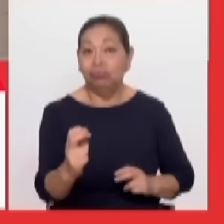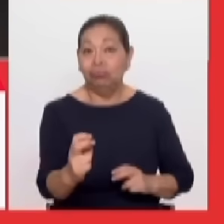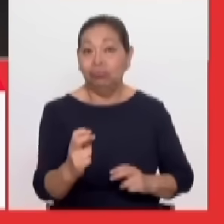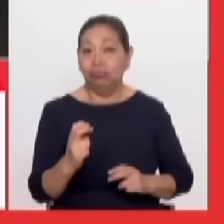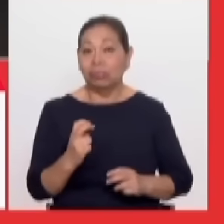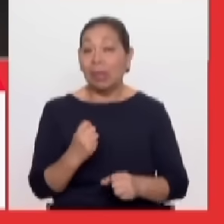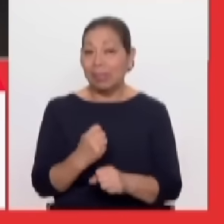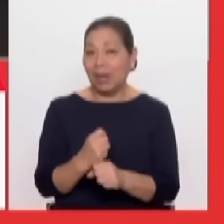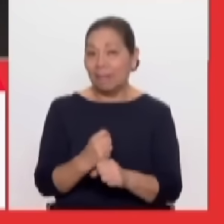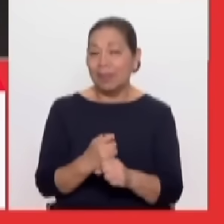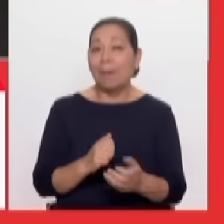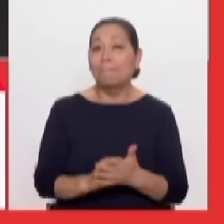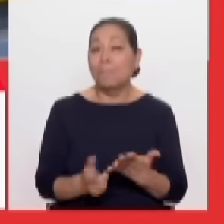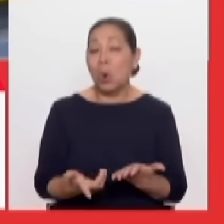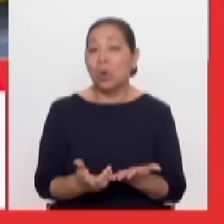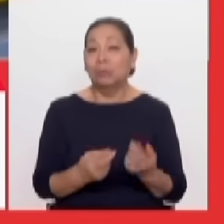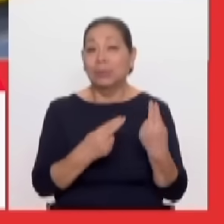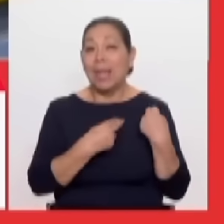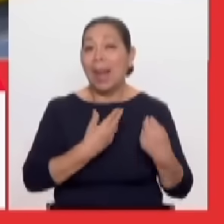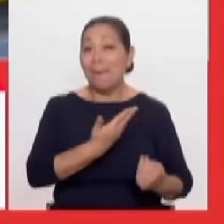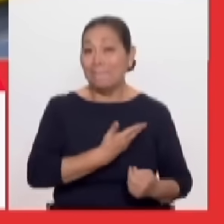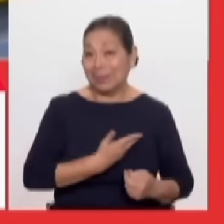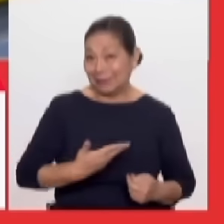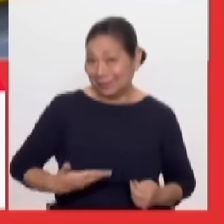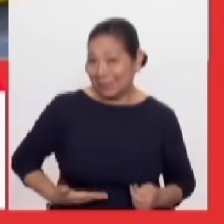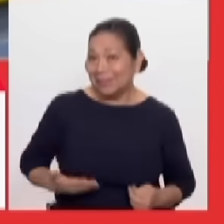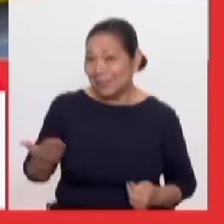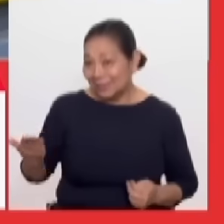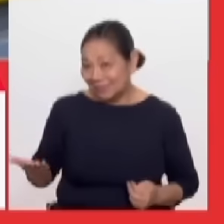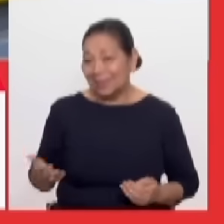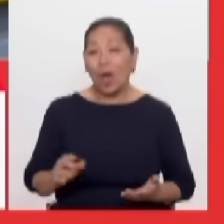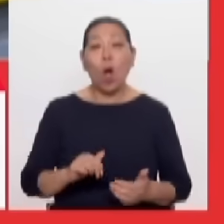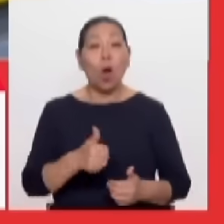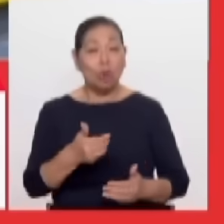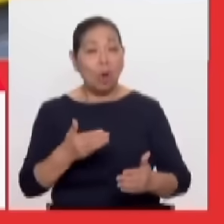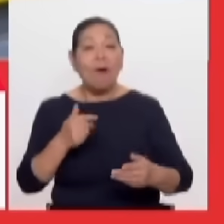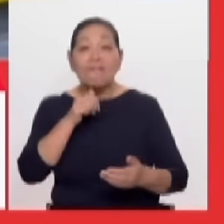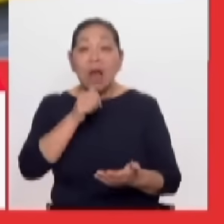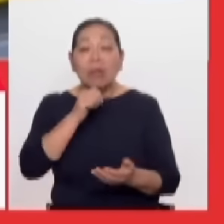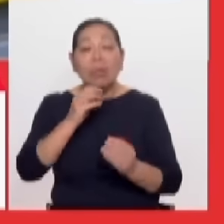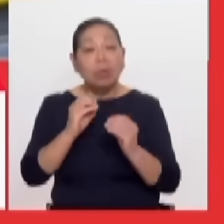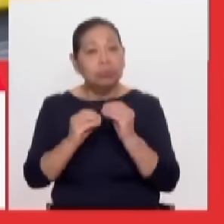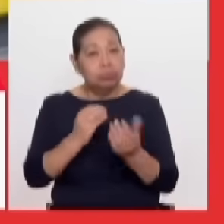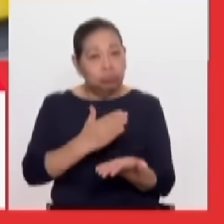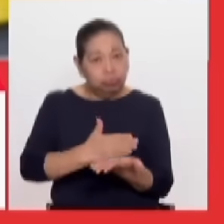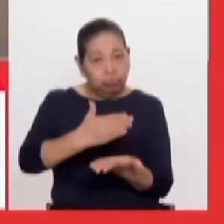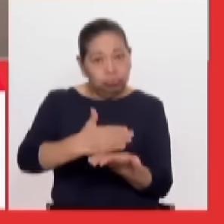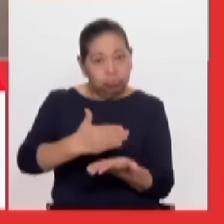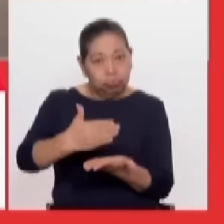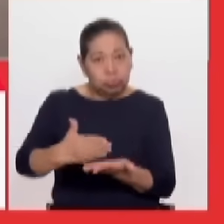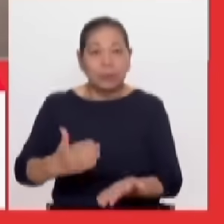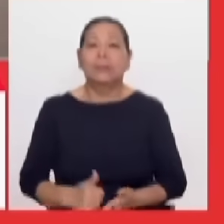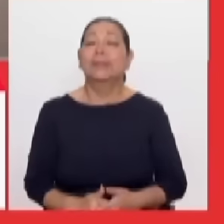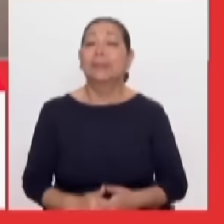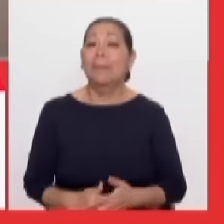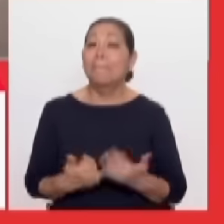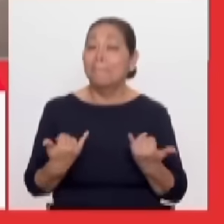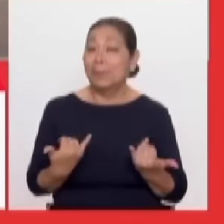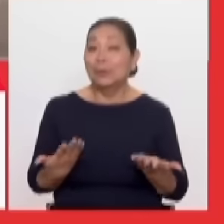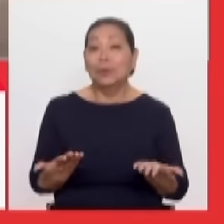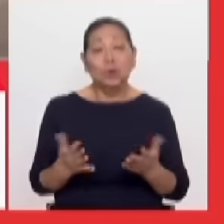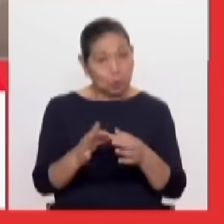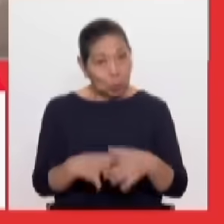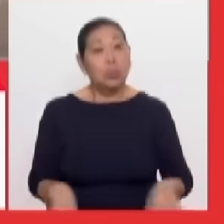estamos trabajando justamente por encargo de la presidenta también y los demás tramos que faltan de esta línea. Este es